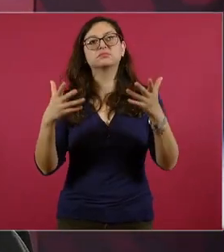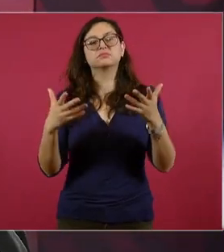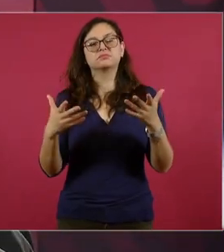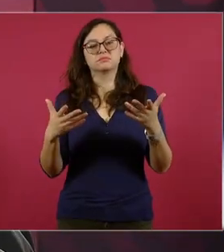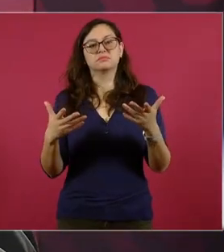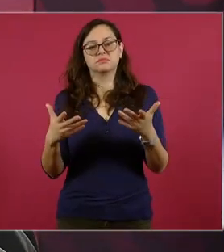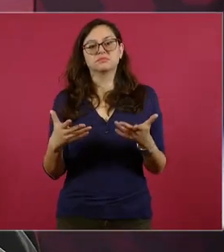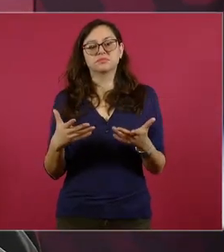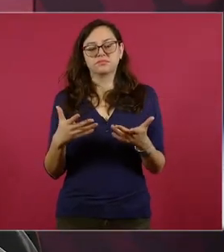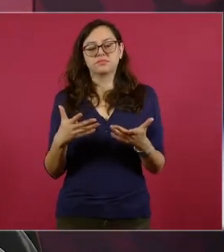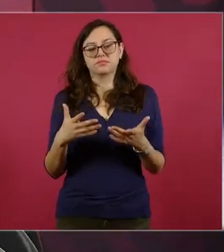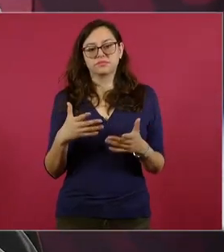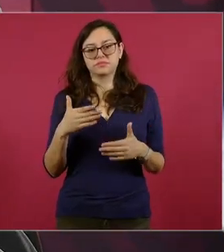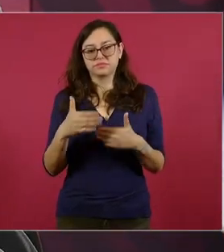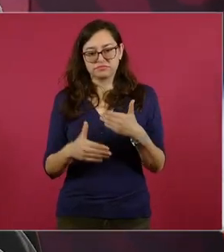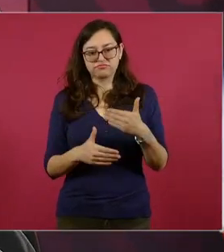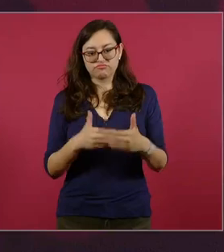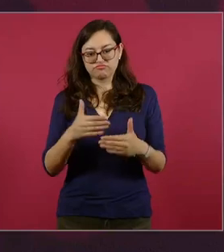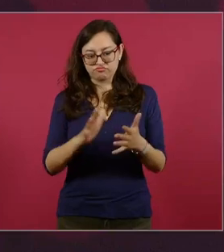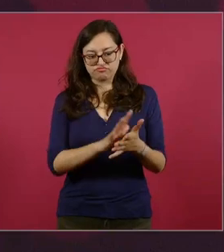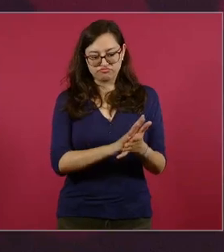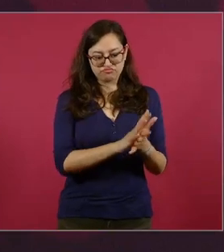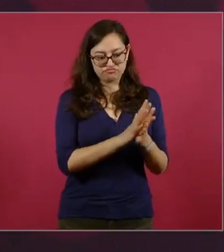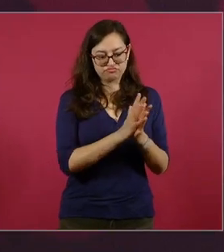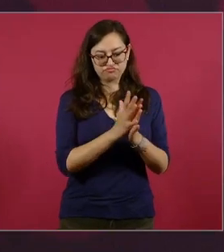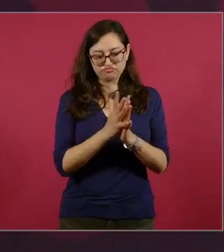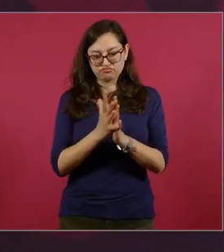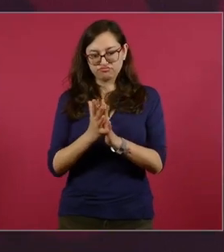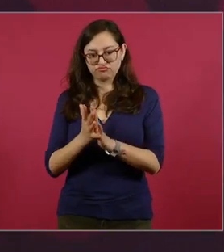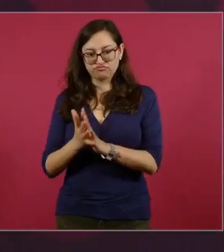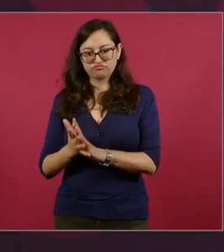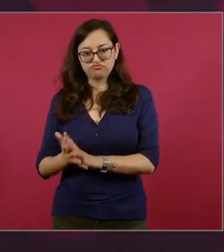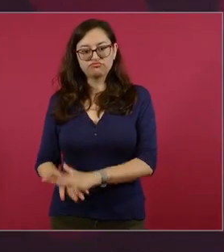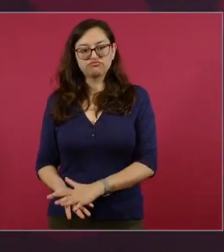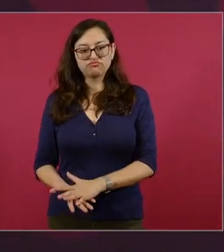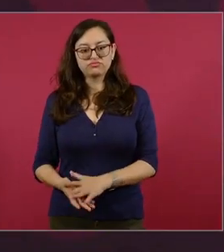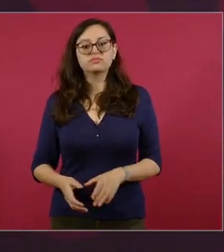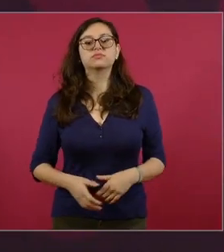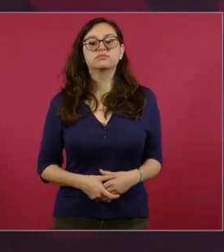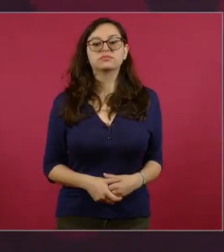en el proceso de transformación de nuestro país.